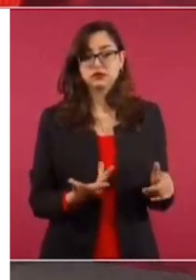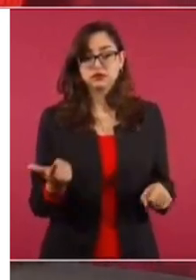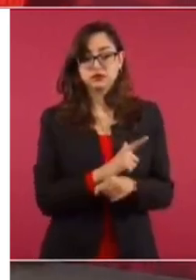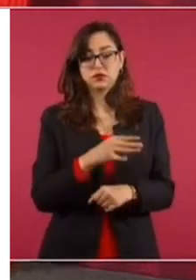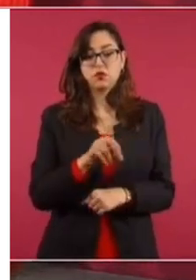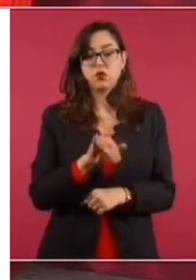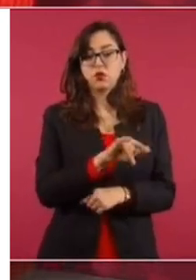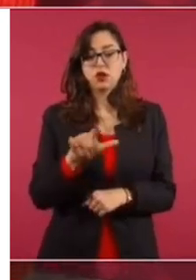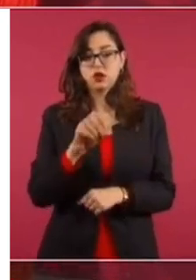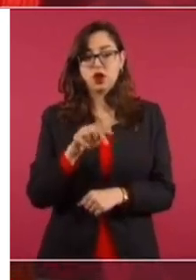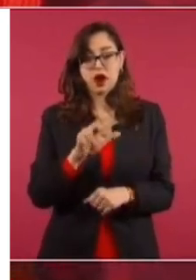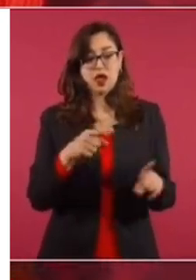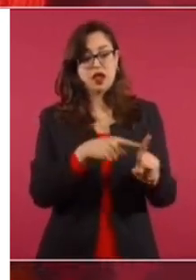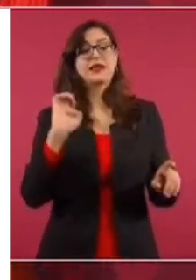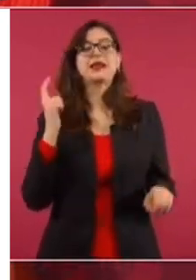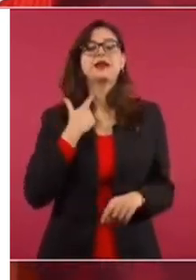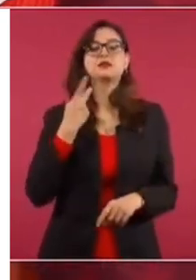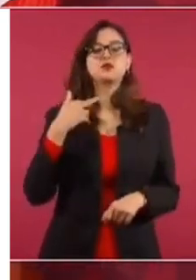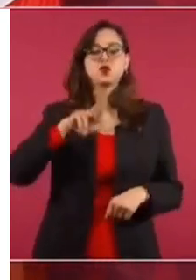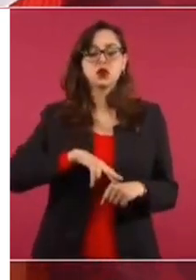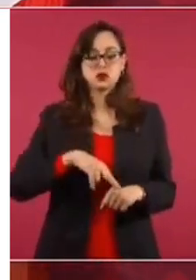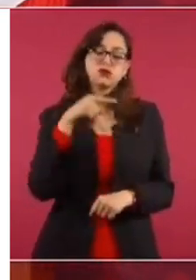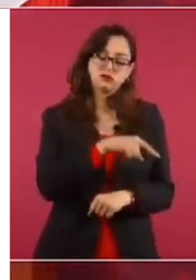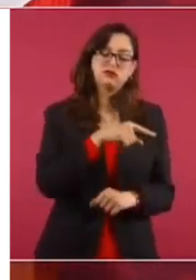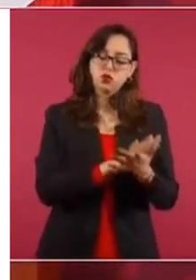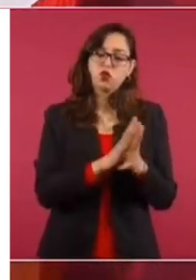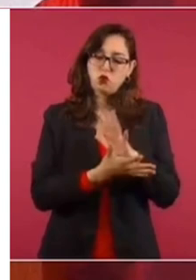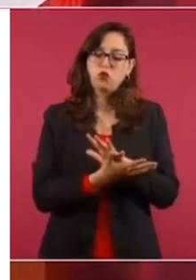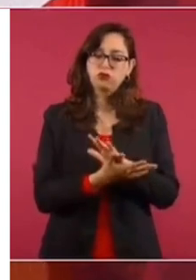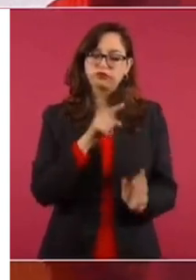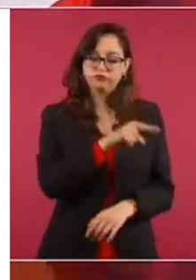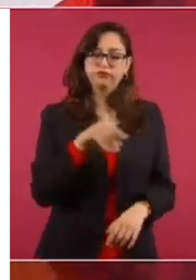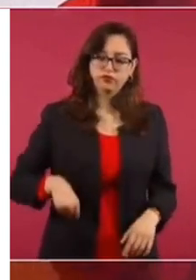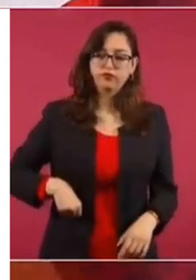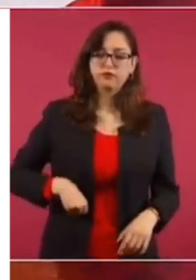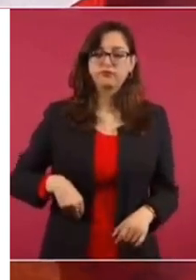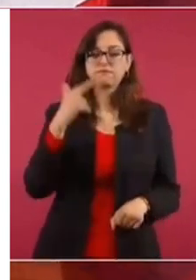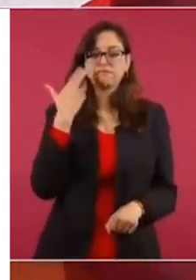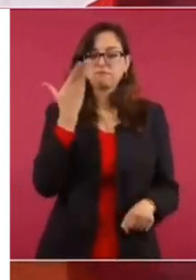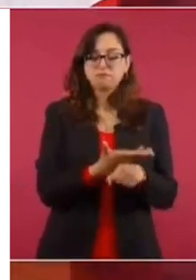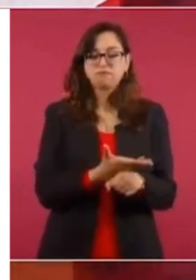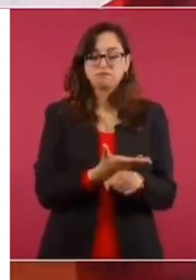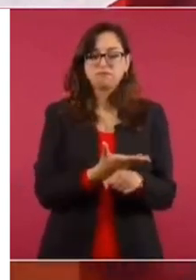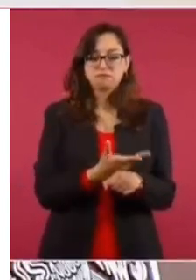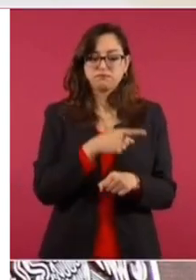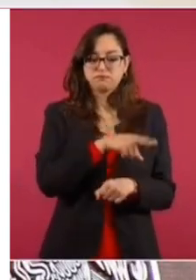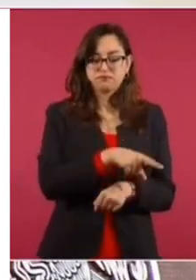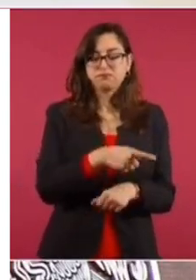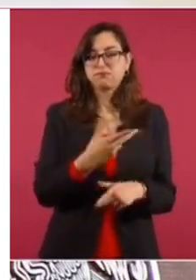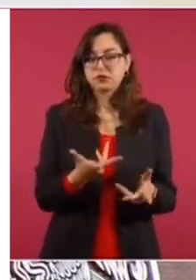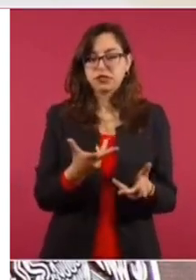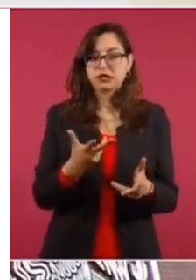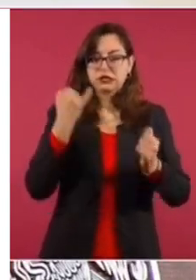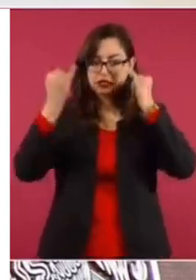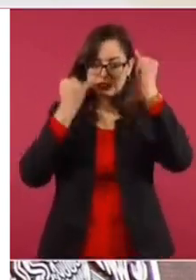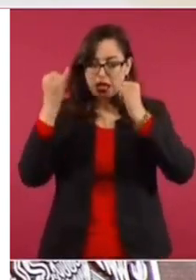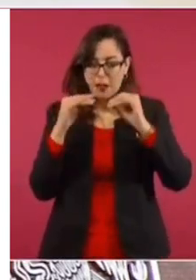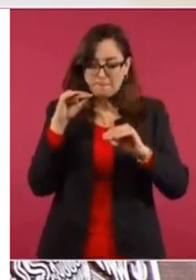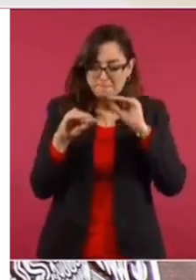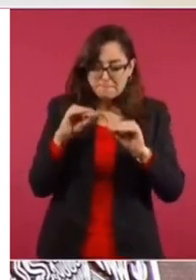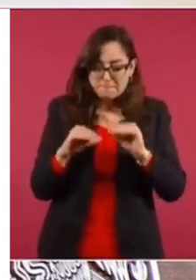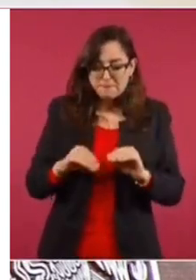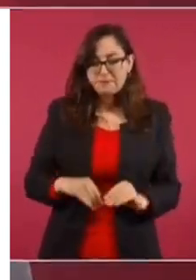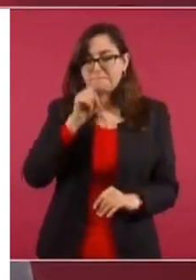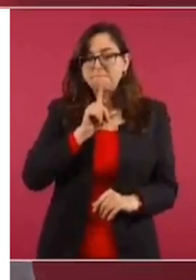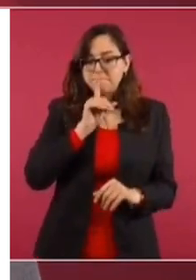licenciado Murillo Karam, que era procurador, fue el responsable de la fabricación de lo que se llamó